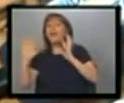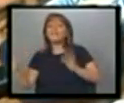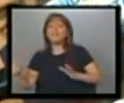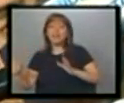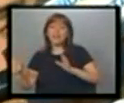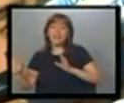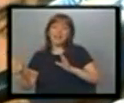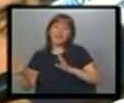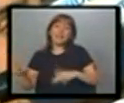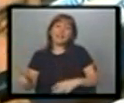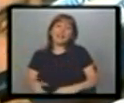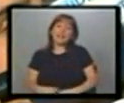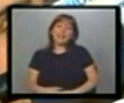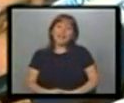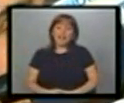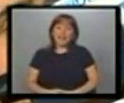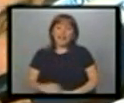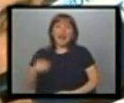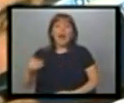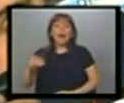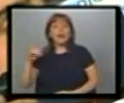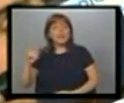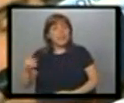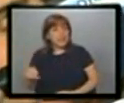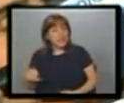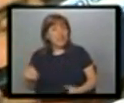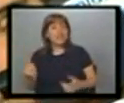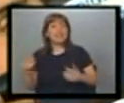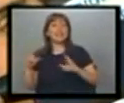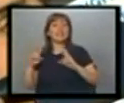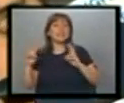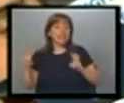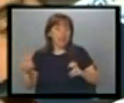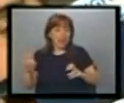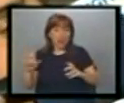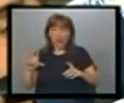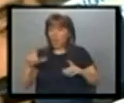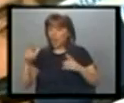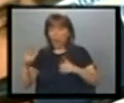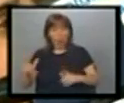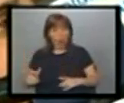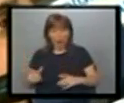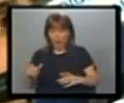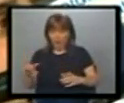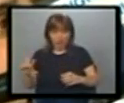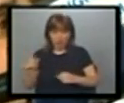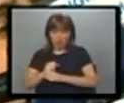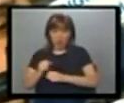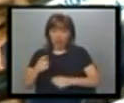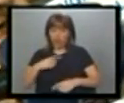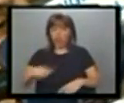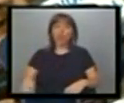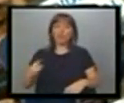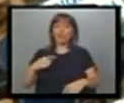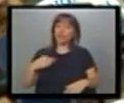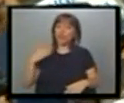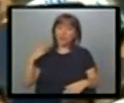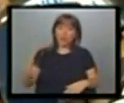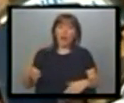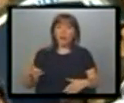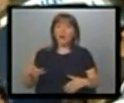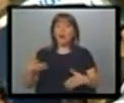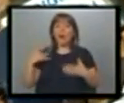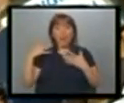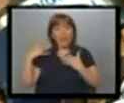que contemple estos temas. Si no los contempla, si no hubiese margen para contemplarlo, nosotros vamos a votar defendiendo